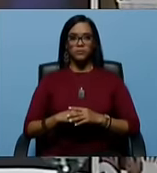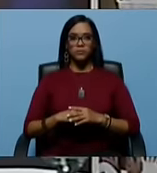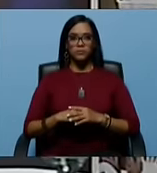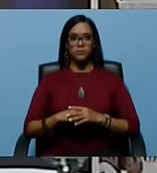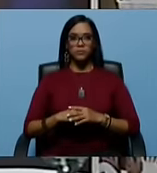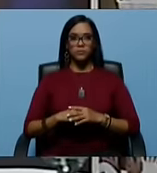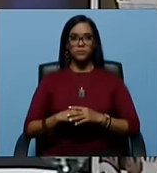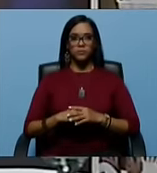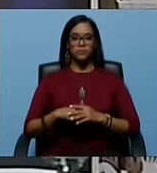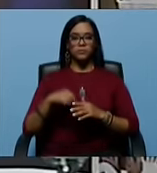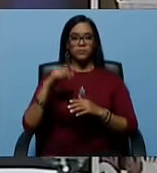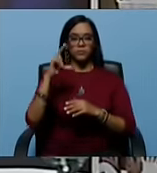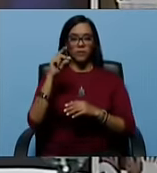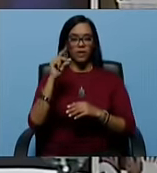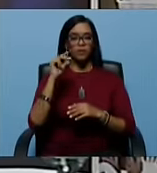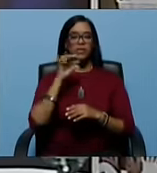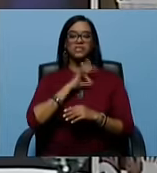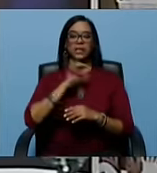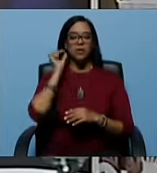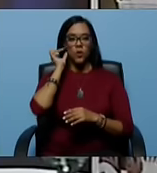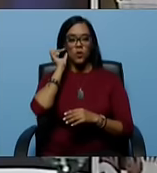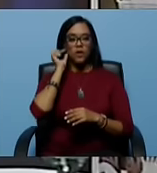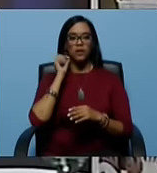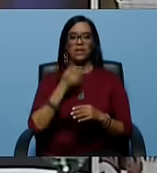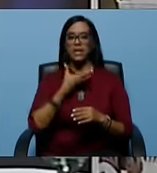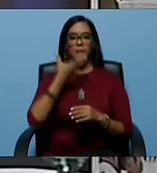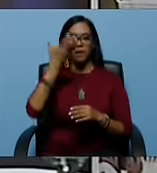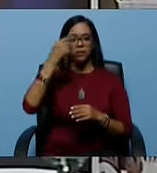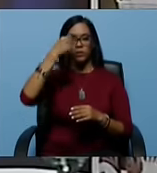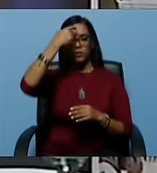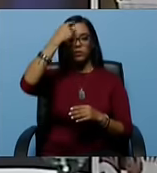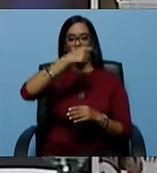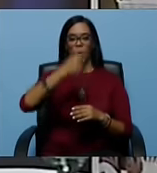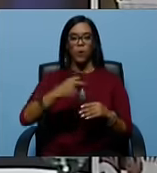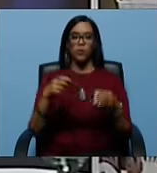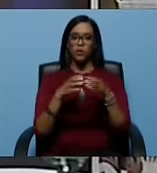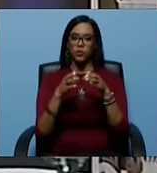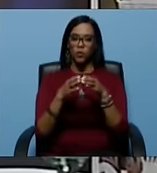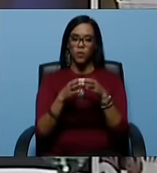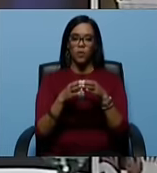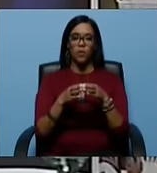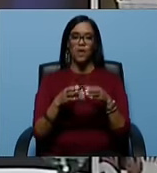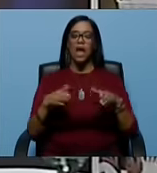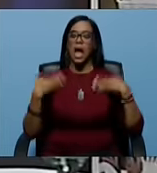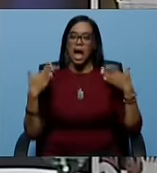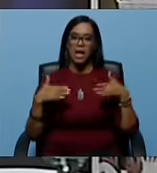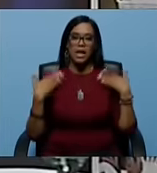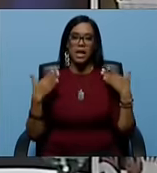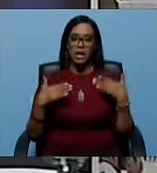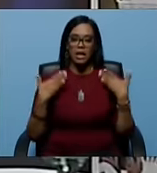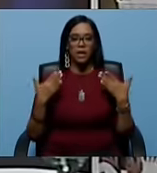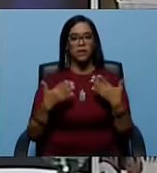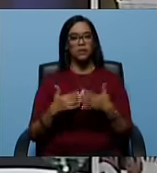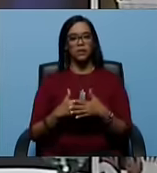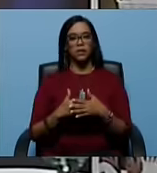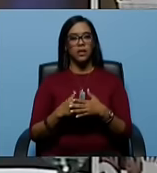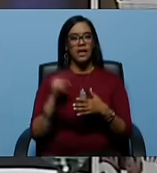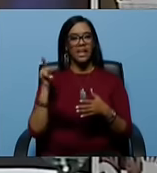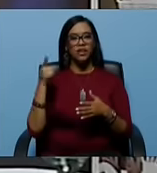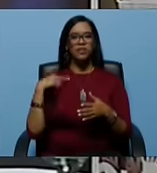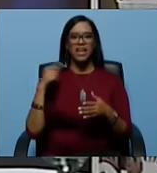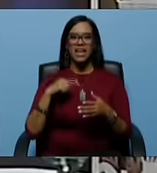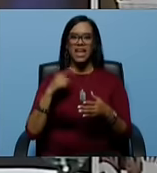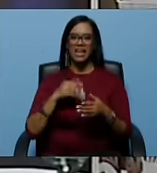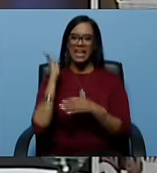La otra señora allá en el Callao, bueno, el espíritu de su pueblo, pues, de su sector, alegre todo el tiempo, Ellos tenían que castigar